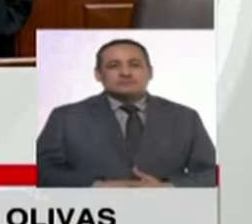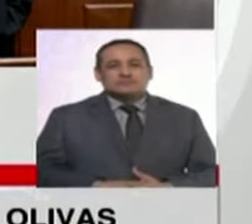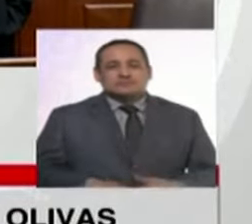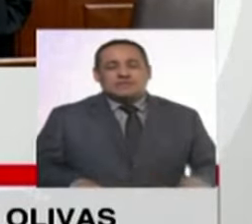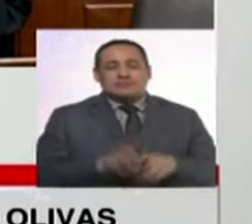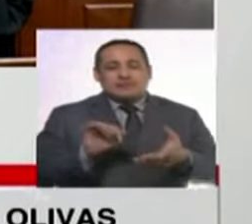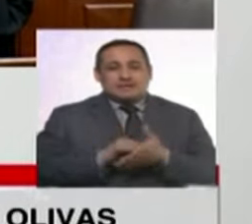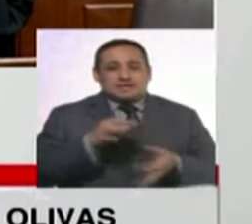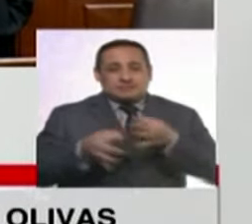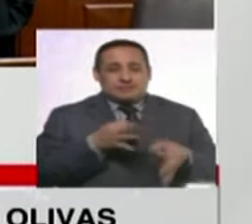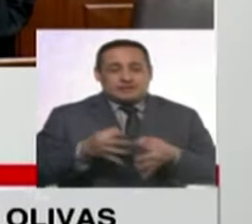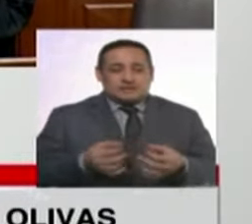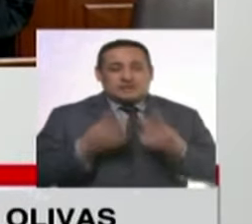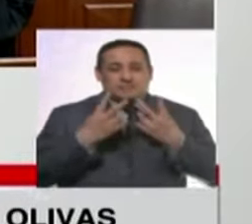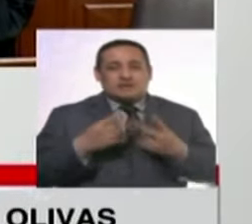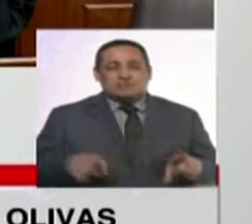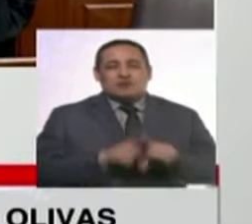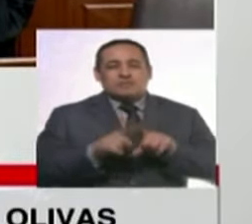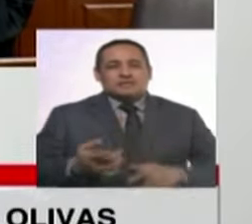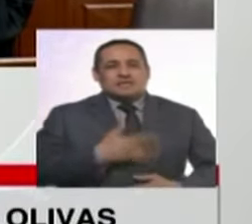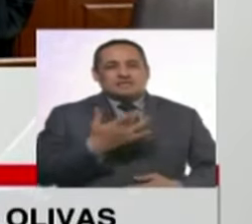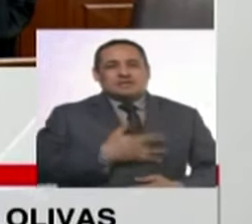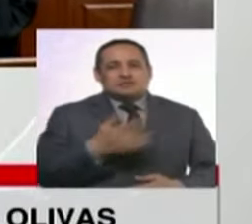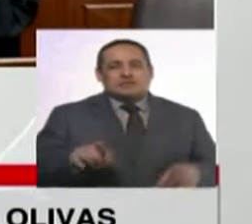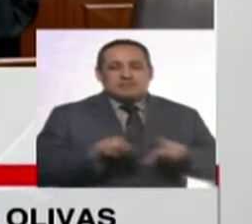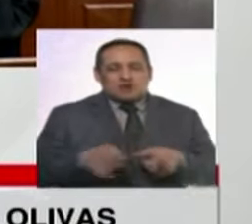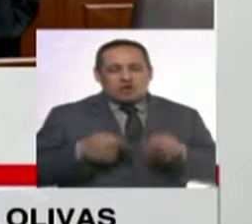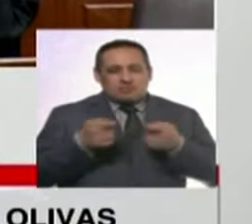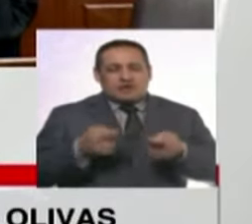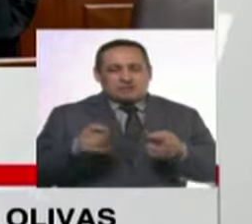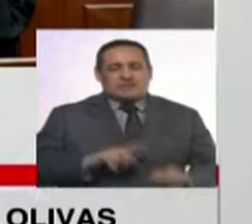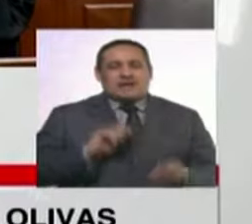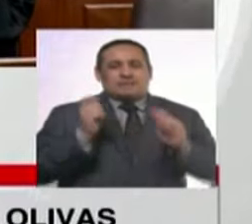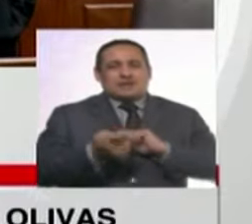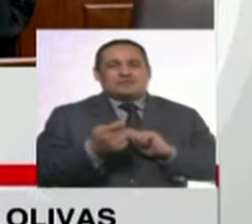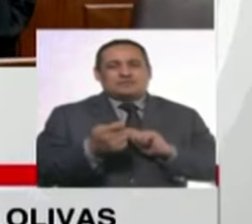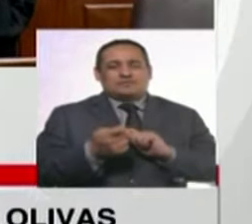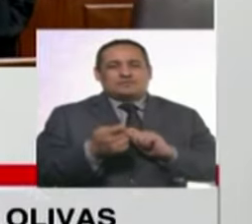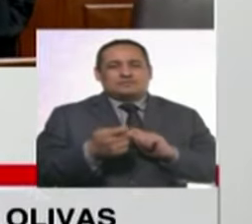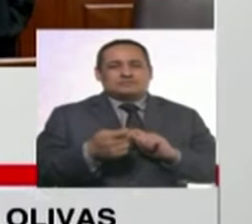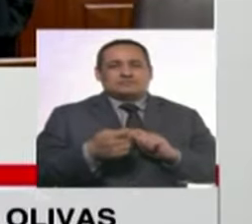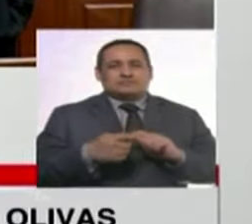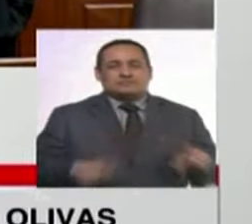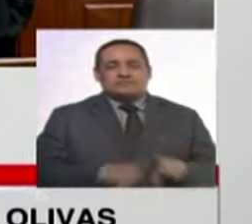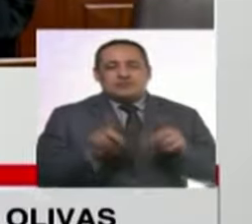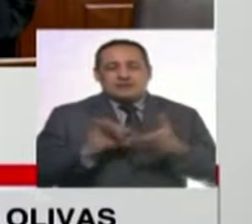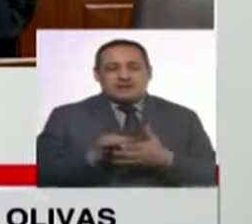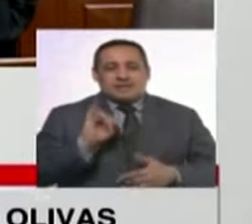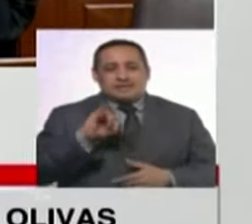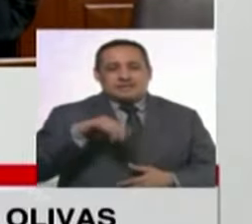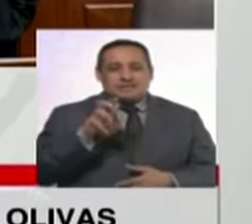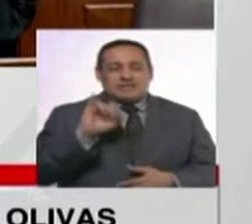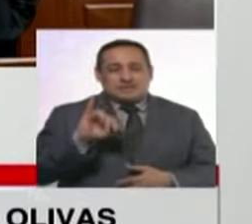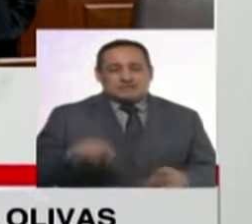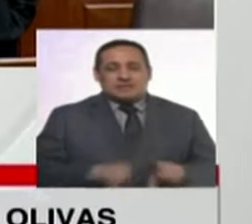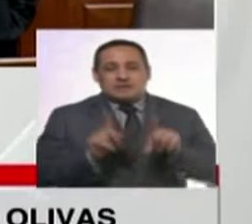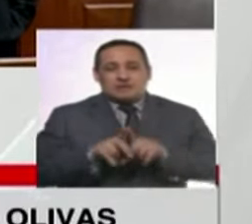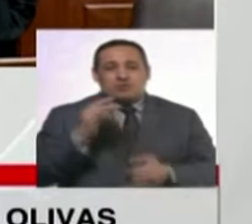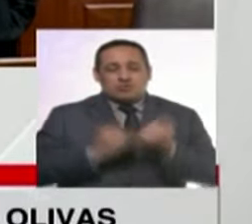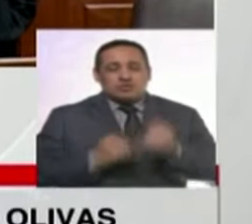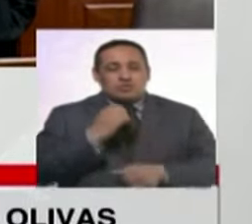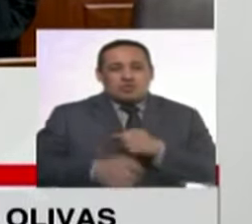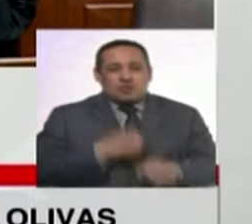habla usted de que la sensación de seguridad está cambiando según el inem el